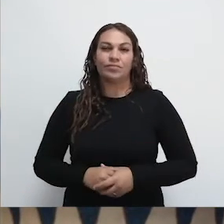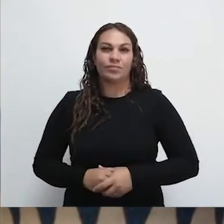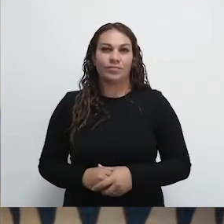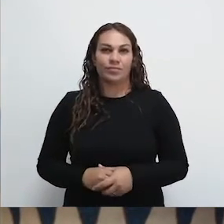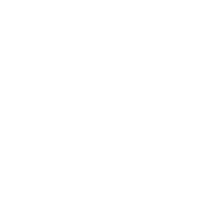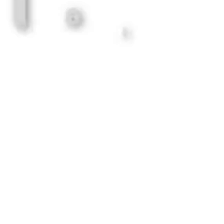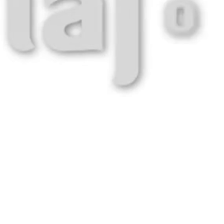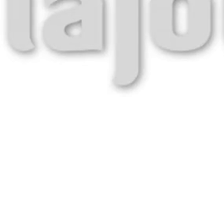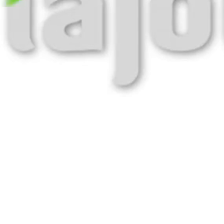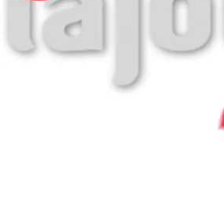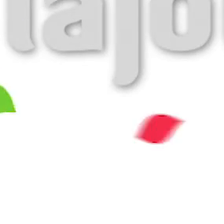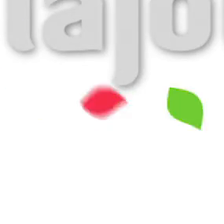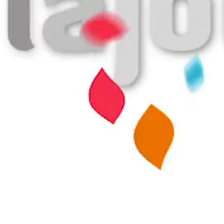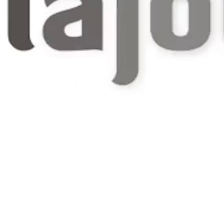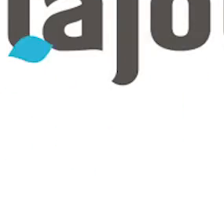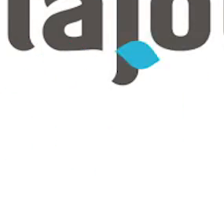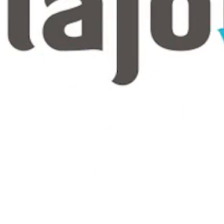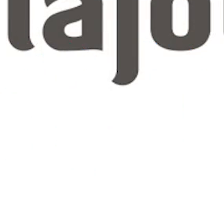esta